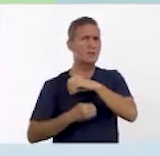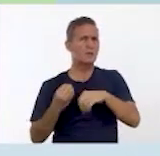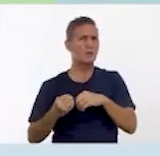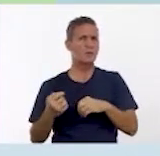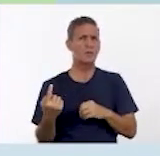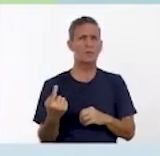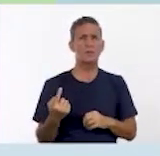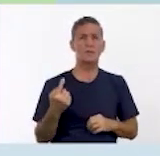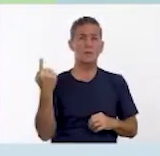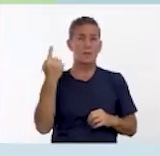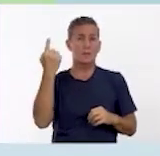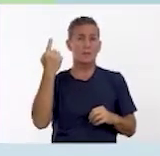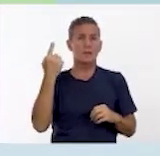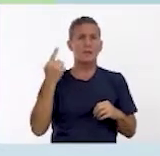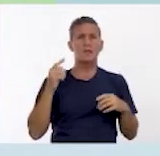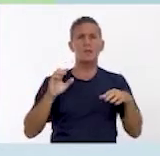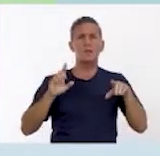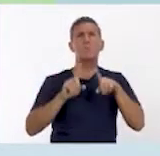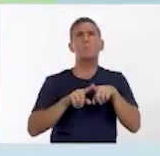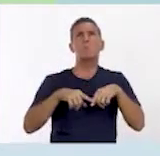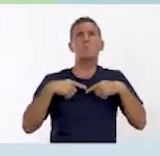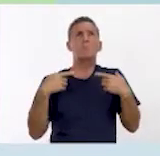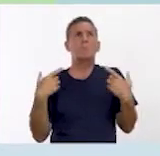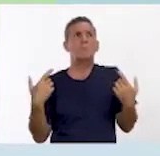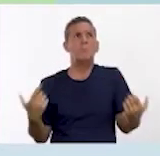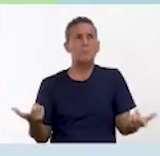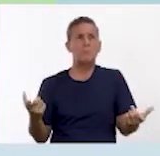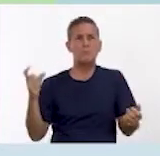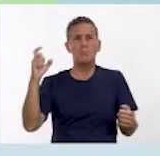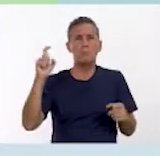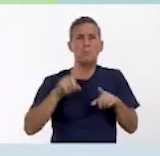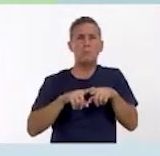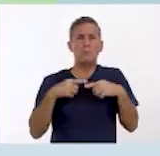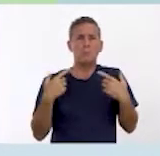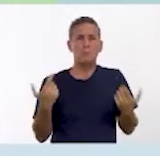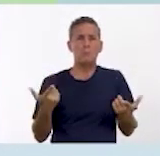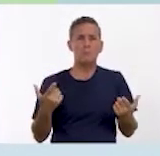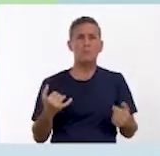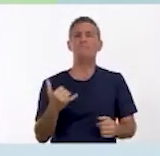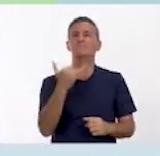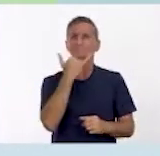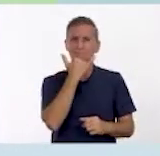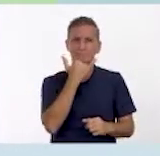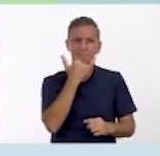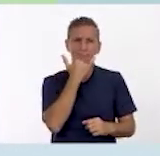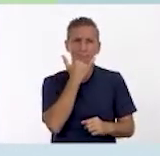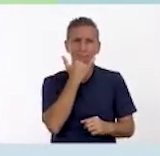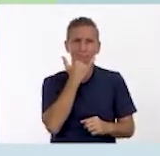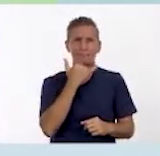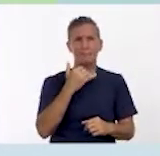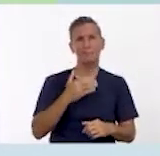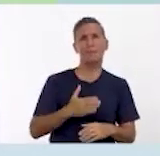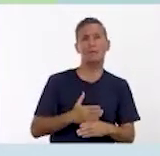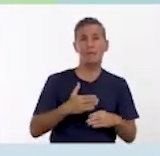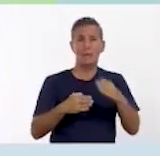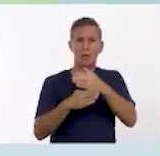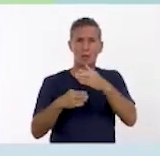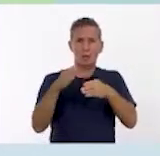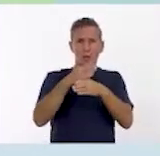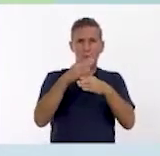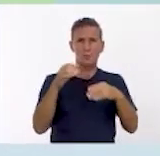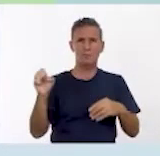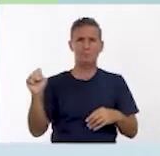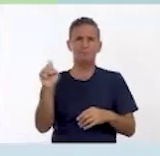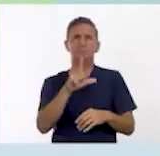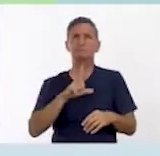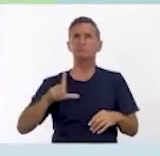producen en el mapa del mundo, tenemos que ir en primer lugar a sus causas. Y las causas de esos cambios, en primer lugar, están en los errores en